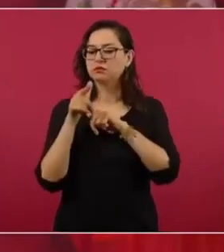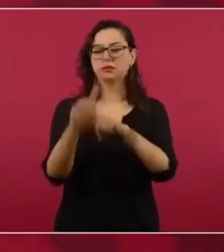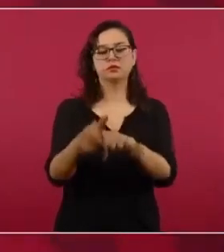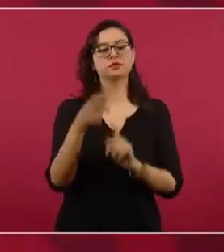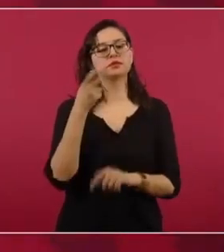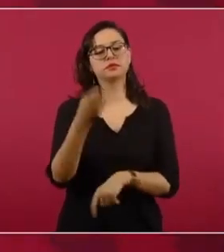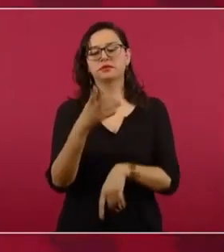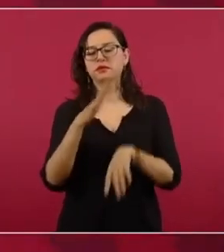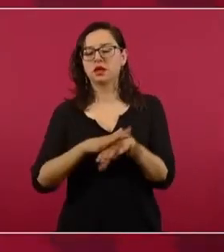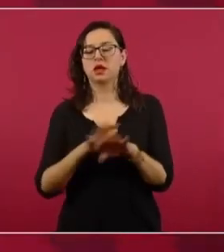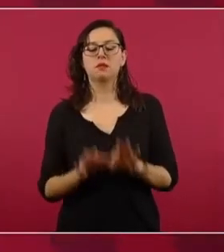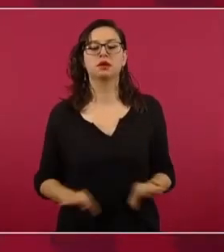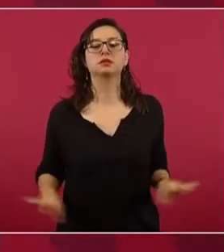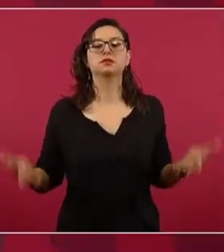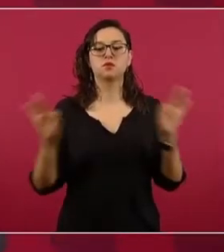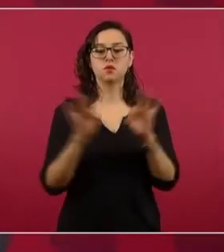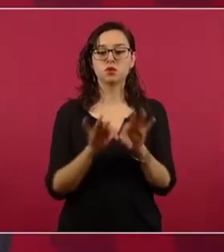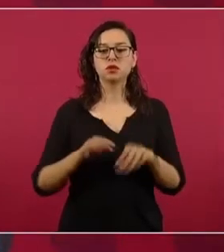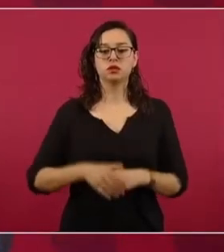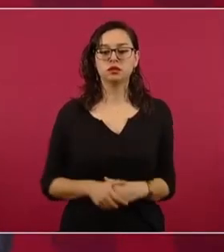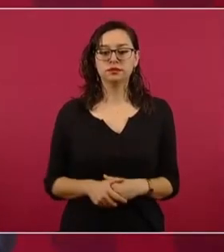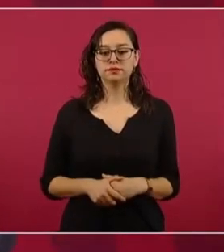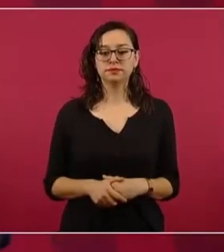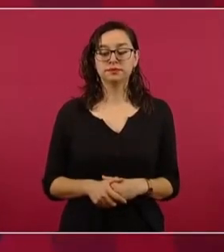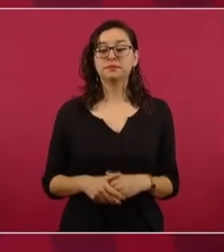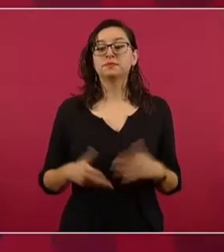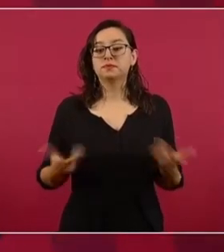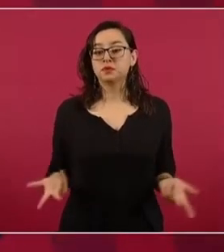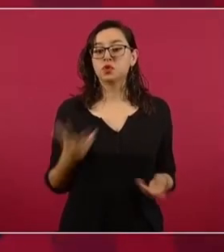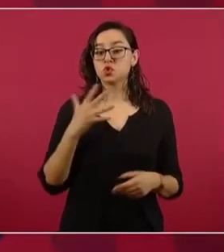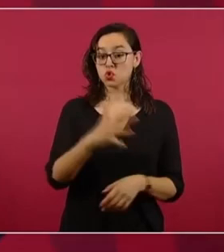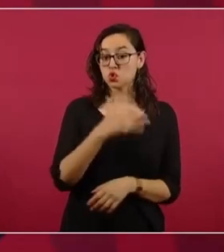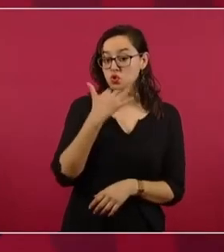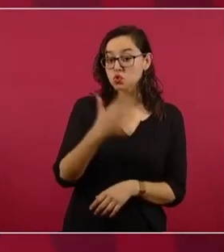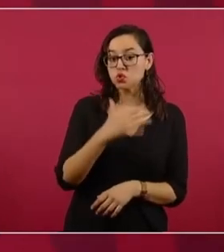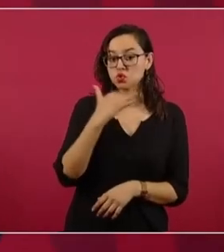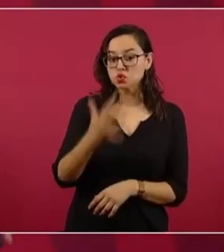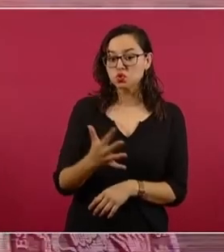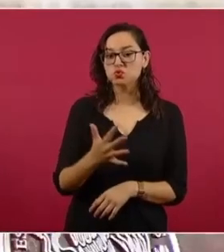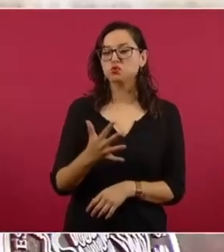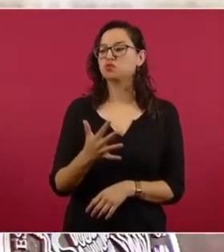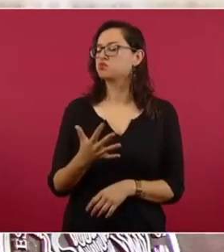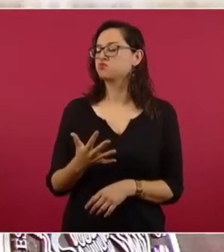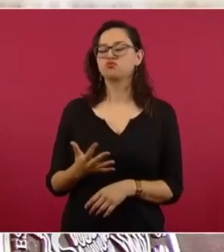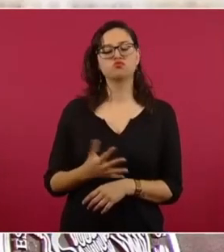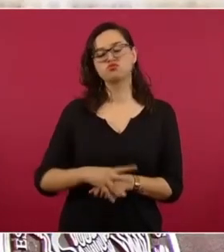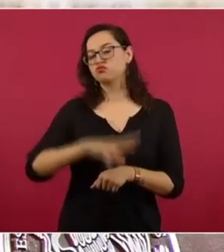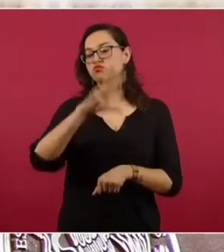está muy de acuerdo en que no se permita la corrupción.